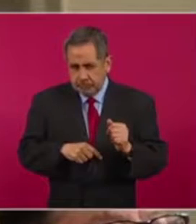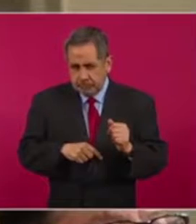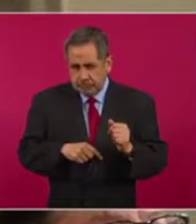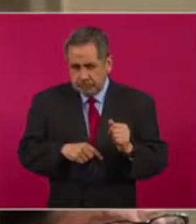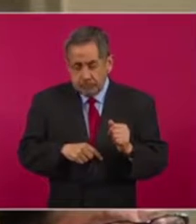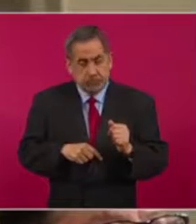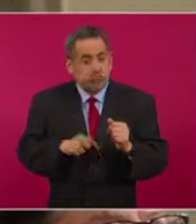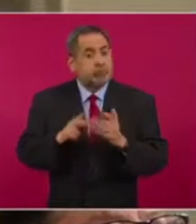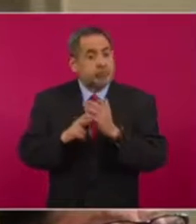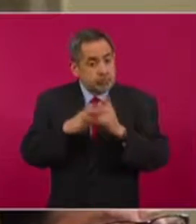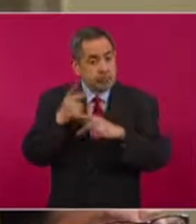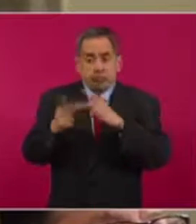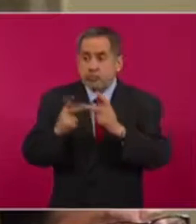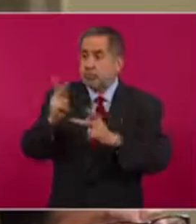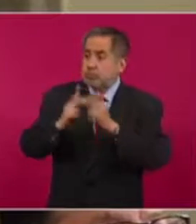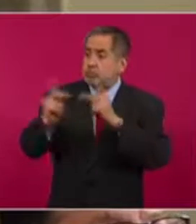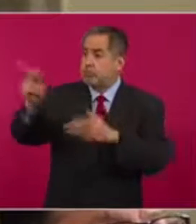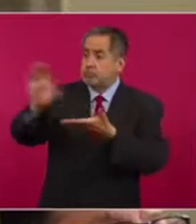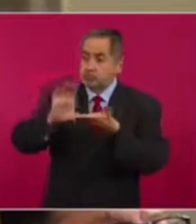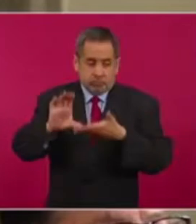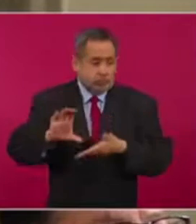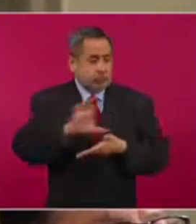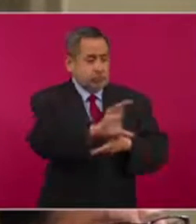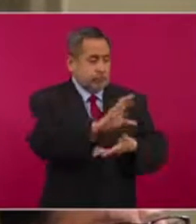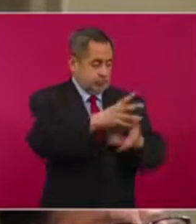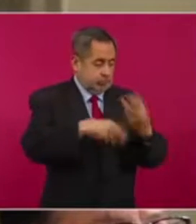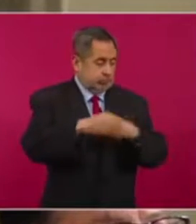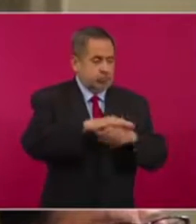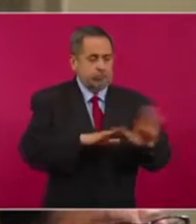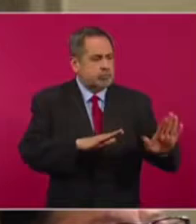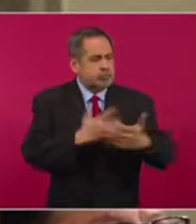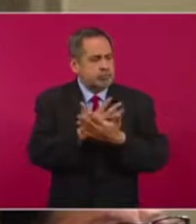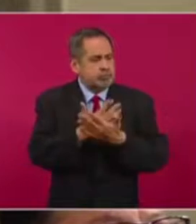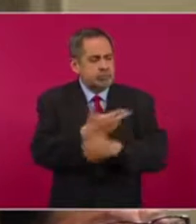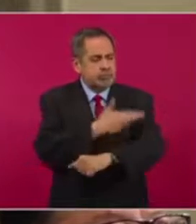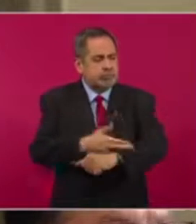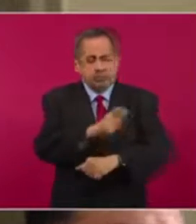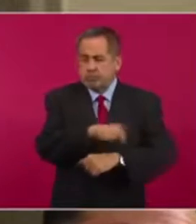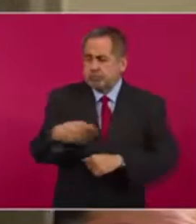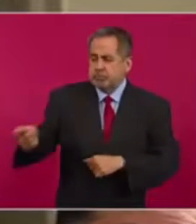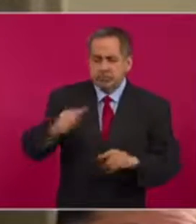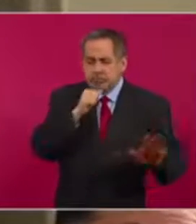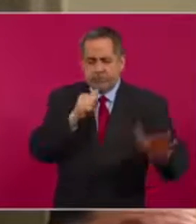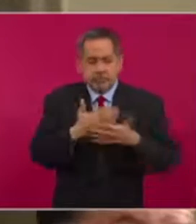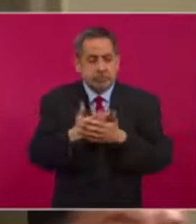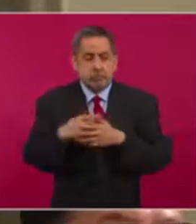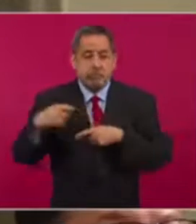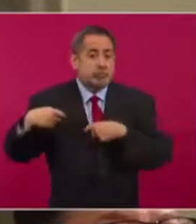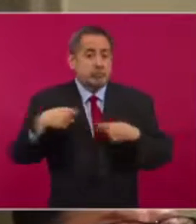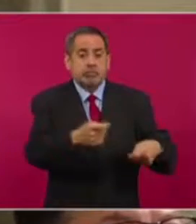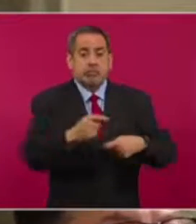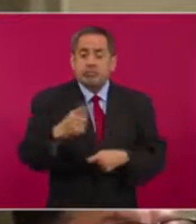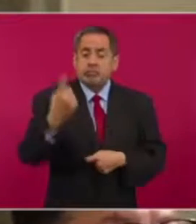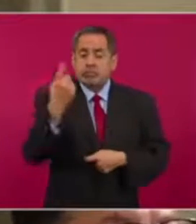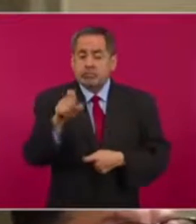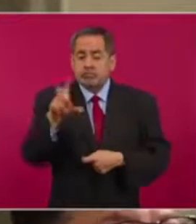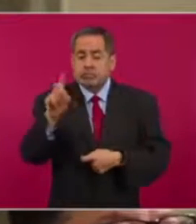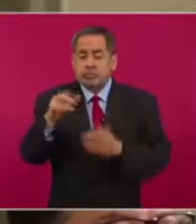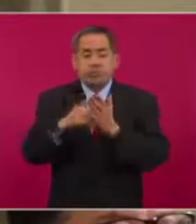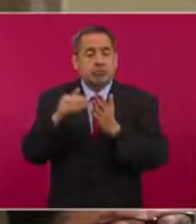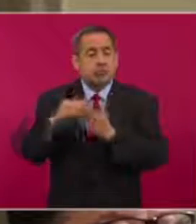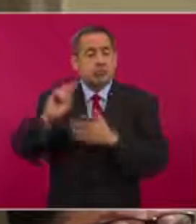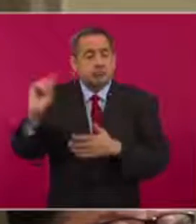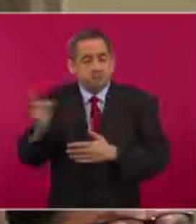un crédito, le reestructuraron su crédito y les dieron $130 millones.